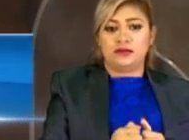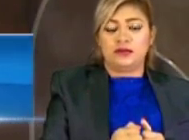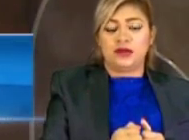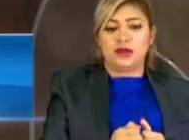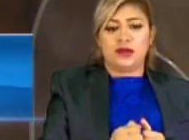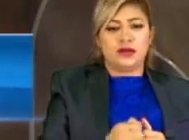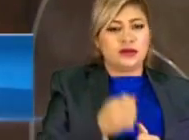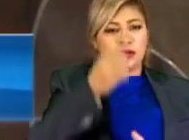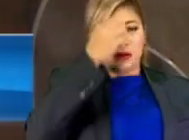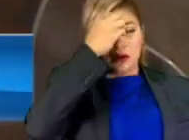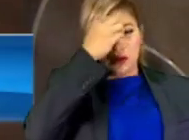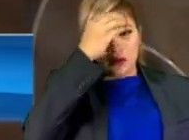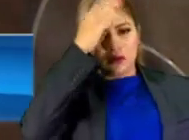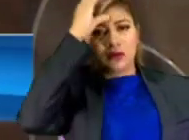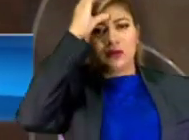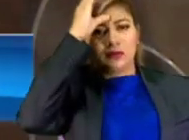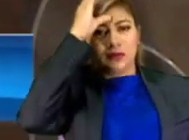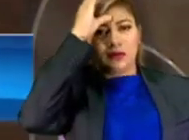conocimiento,